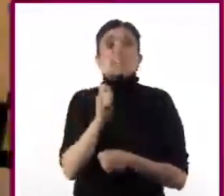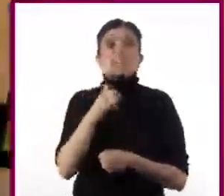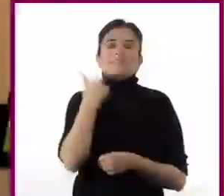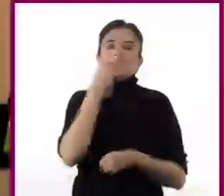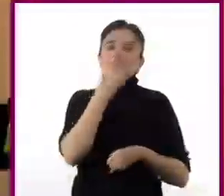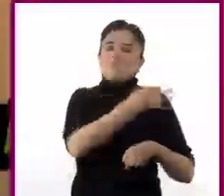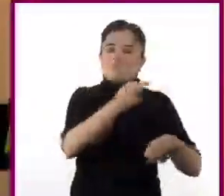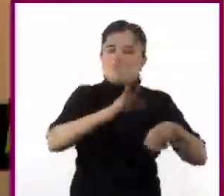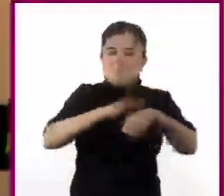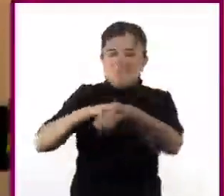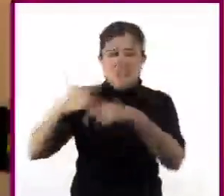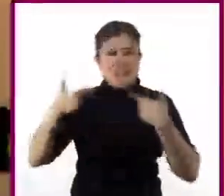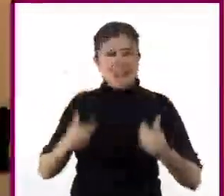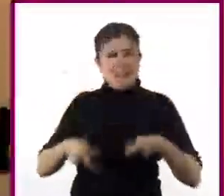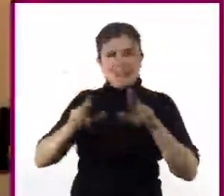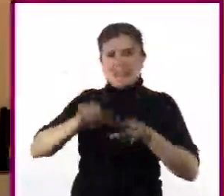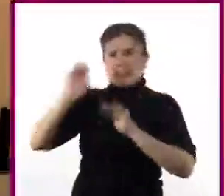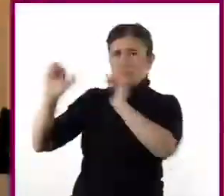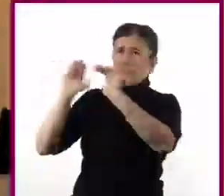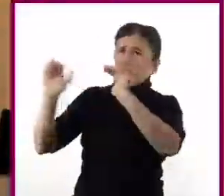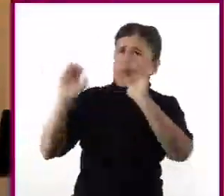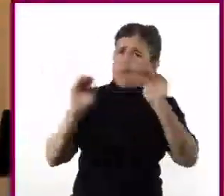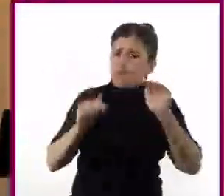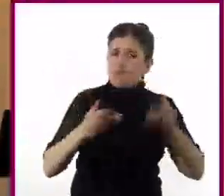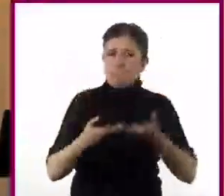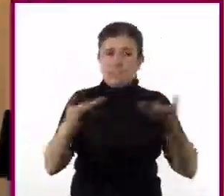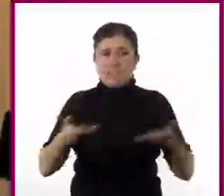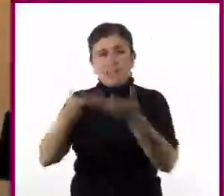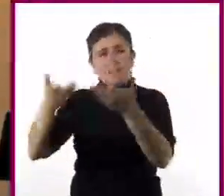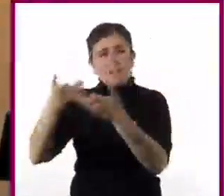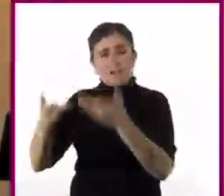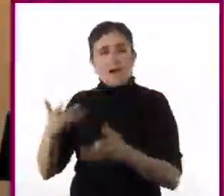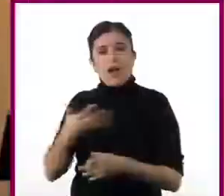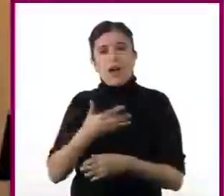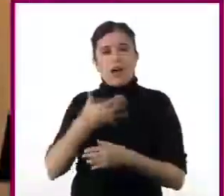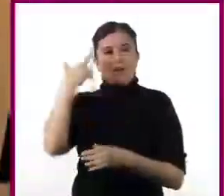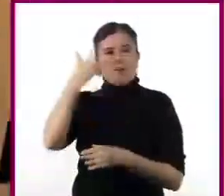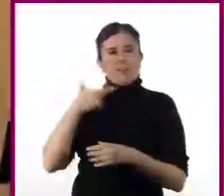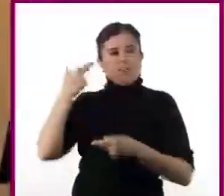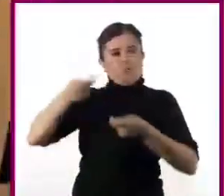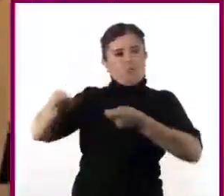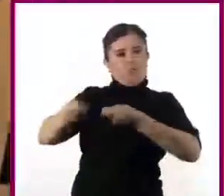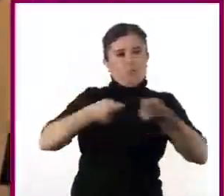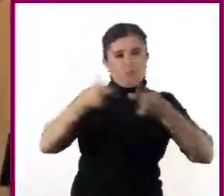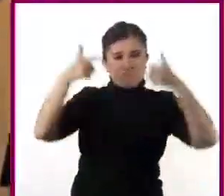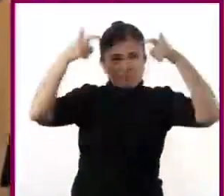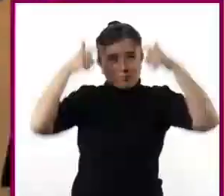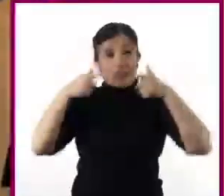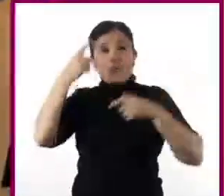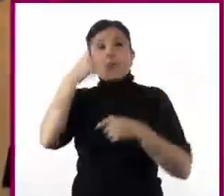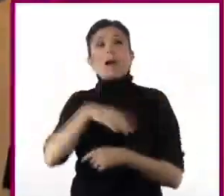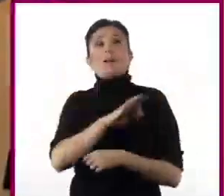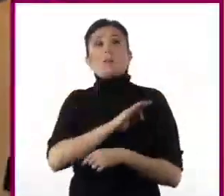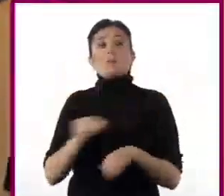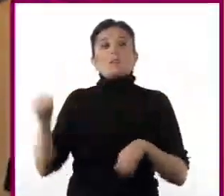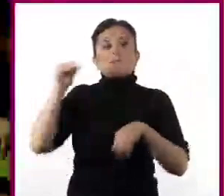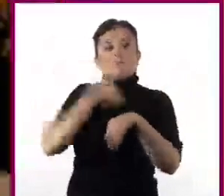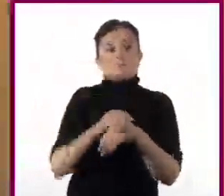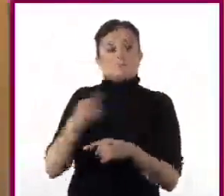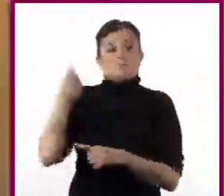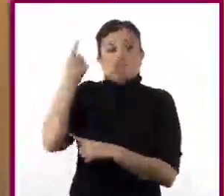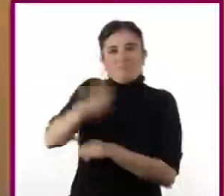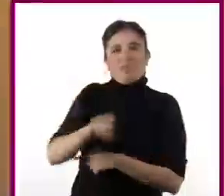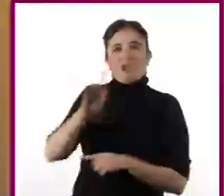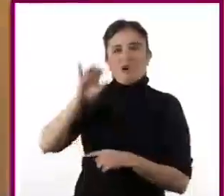a los representantes de todas las provincias y territorios que conformaban los reinos de la corona, con el fin de evitar estar bajo el mando de